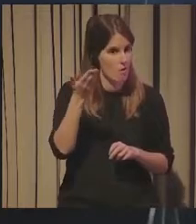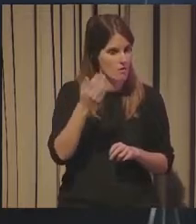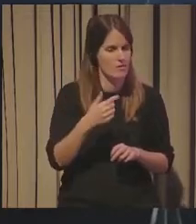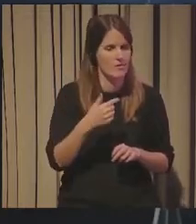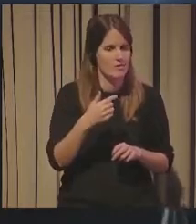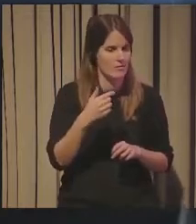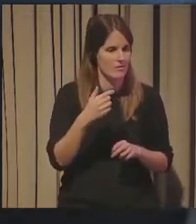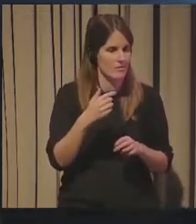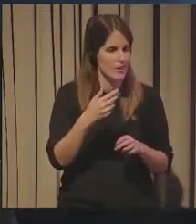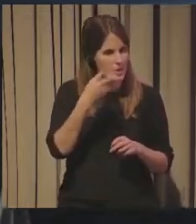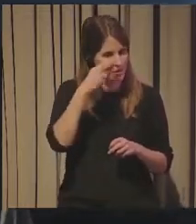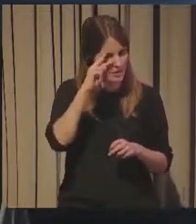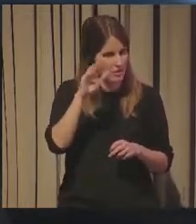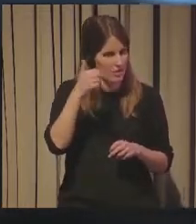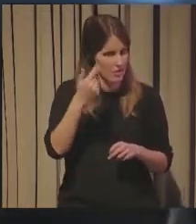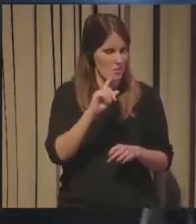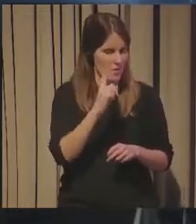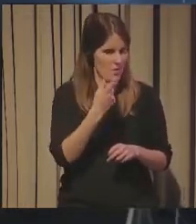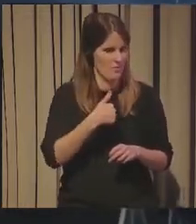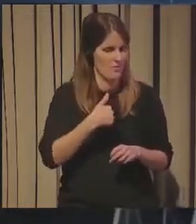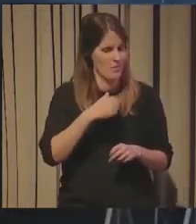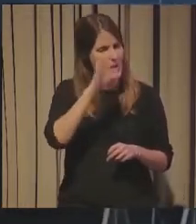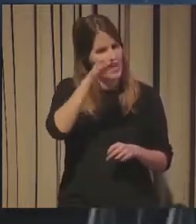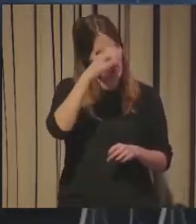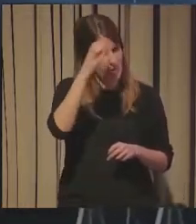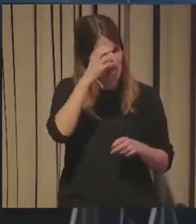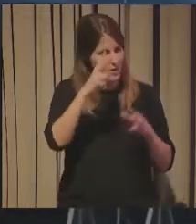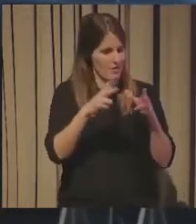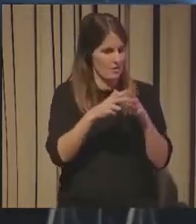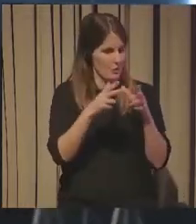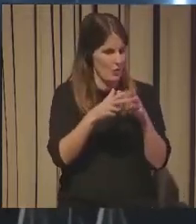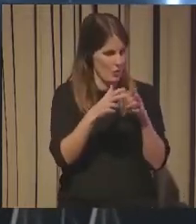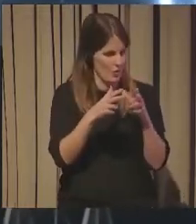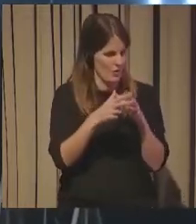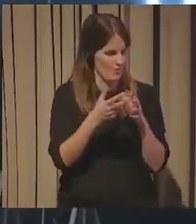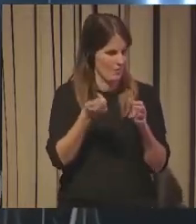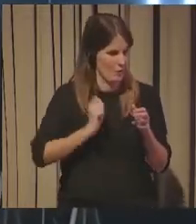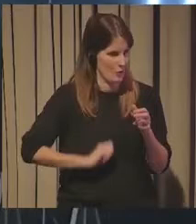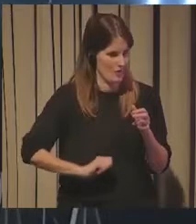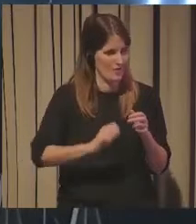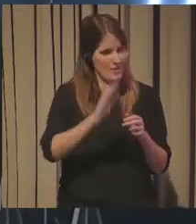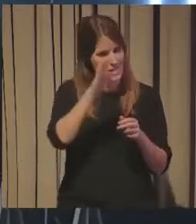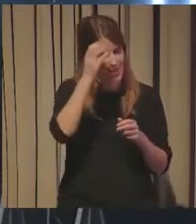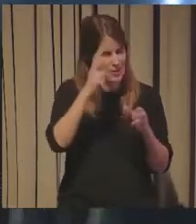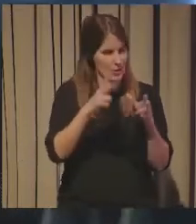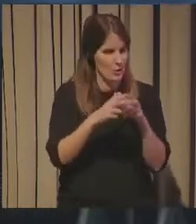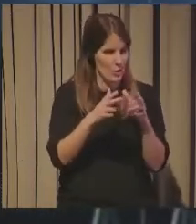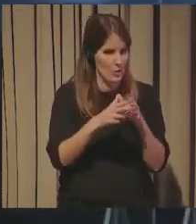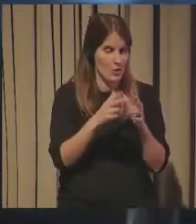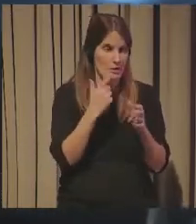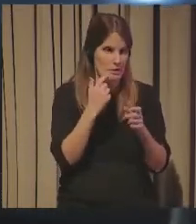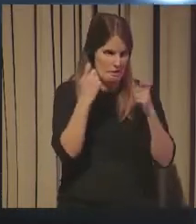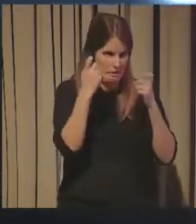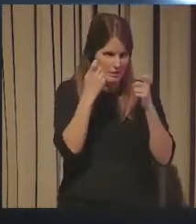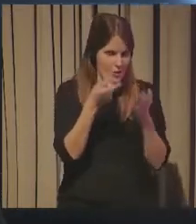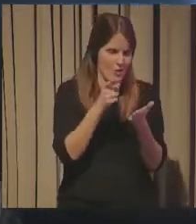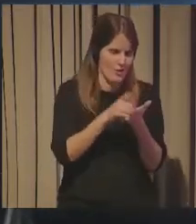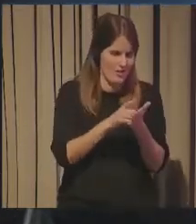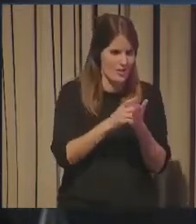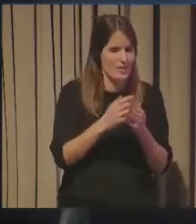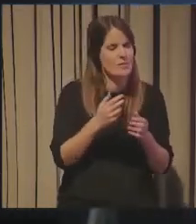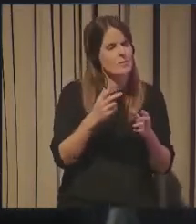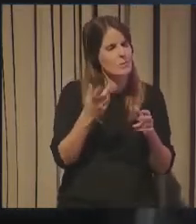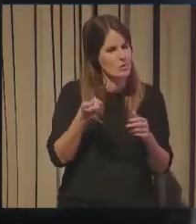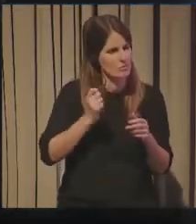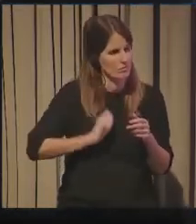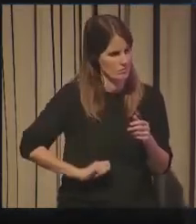sociólogo antes de ser futurista. Me llamo sociólogo en recuperación, lo estoy intentando. Y somos las personas